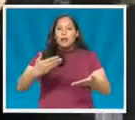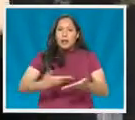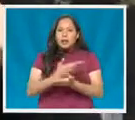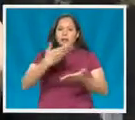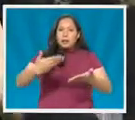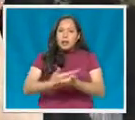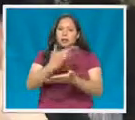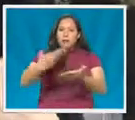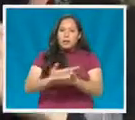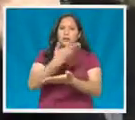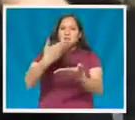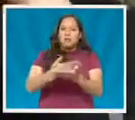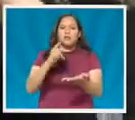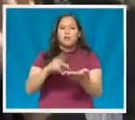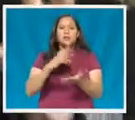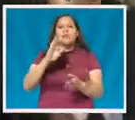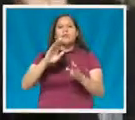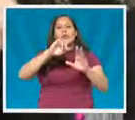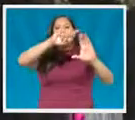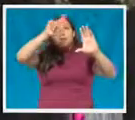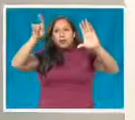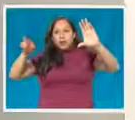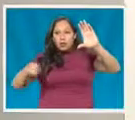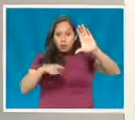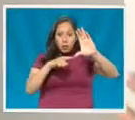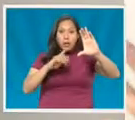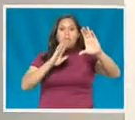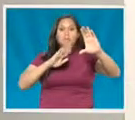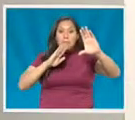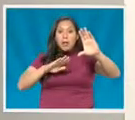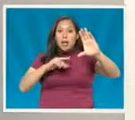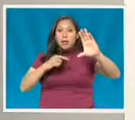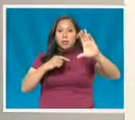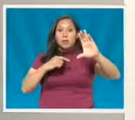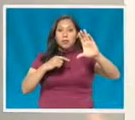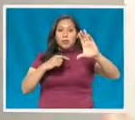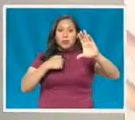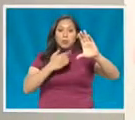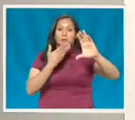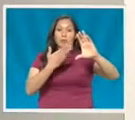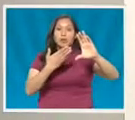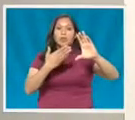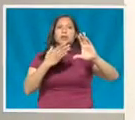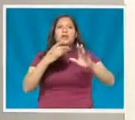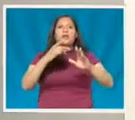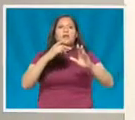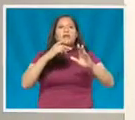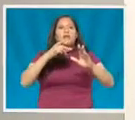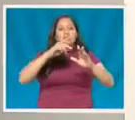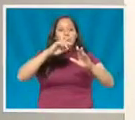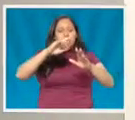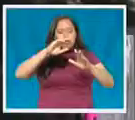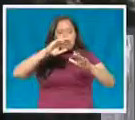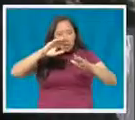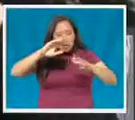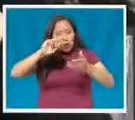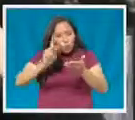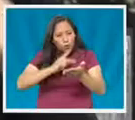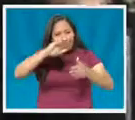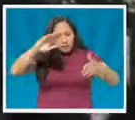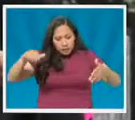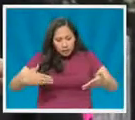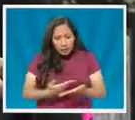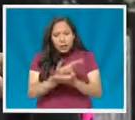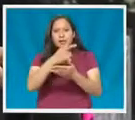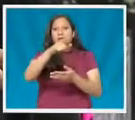rueda del Dharma, en donde finalmente, si te portas bien, pues vas a encarnar en algo mejor. Si te portas